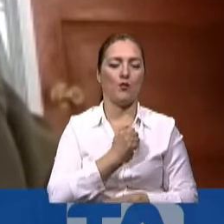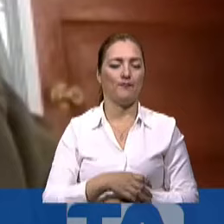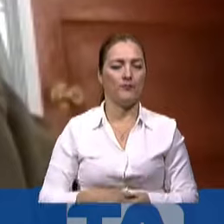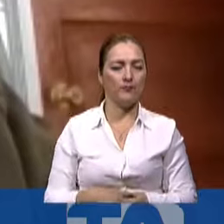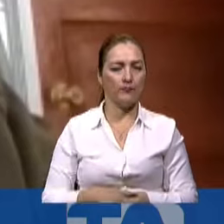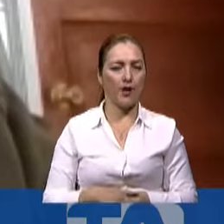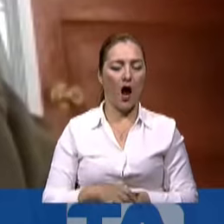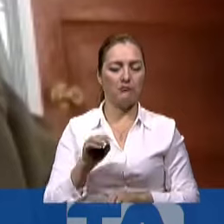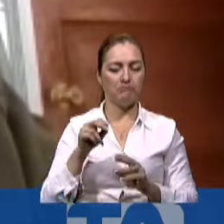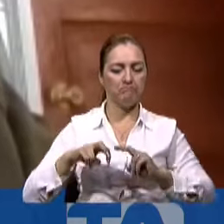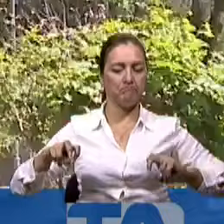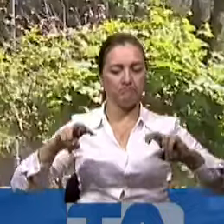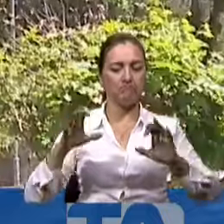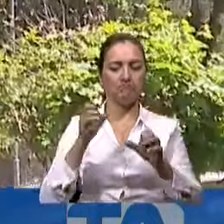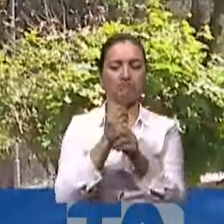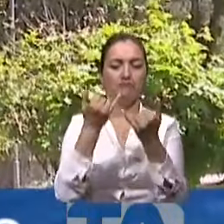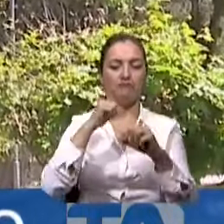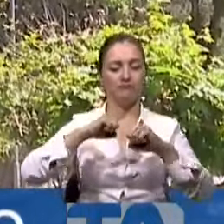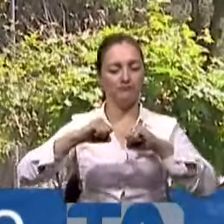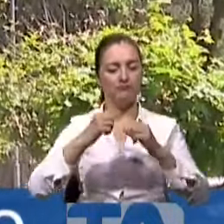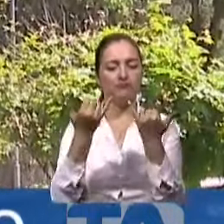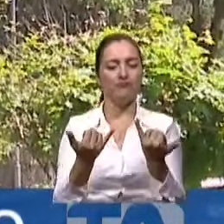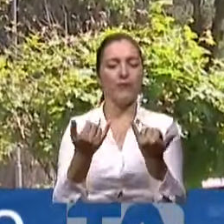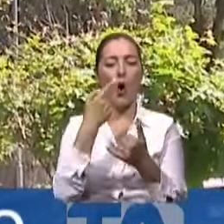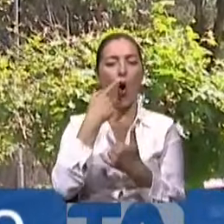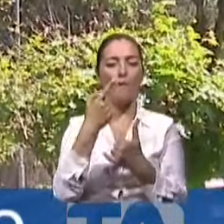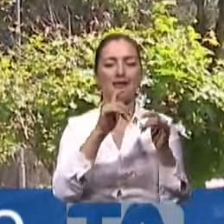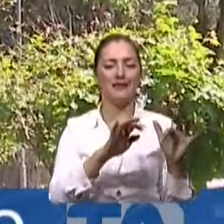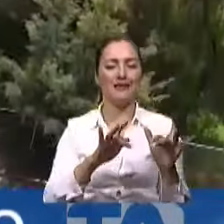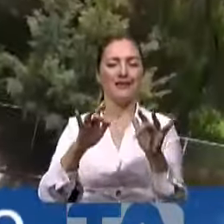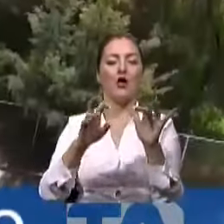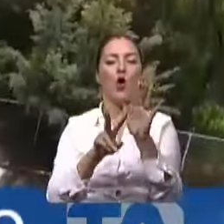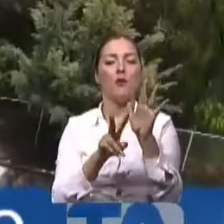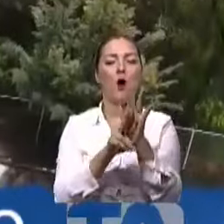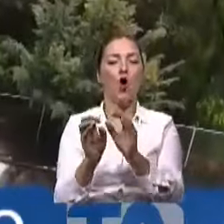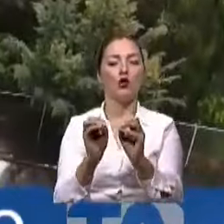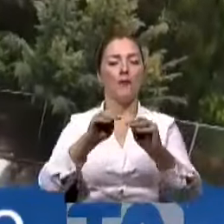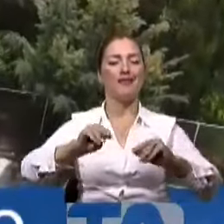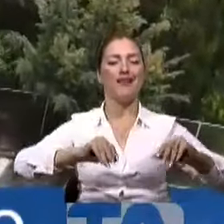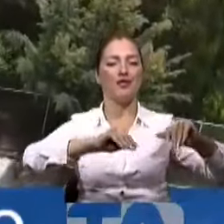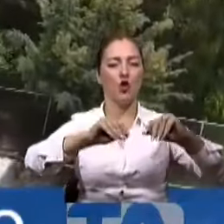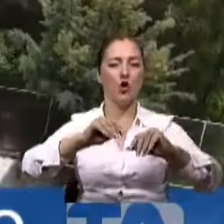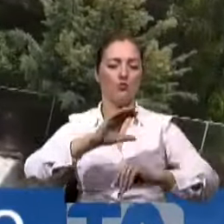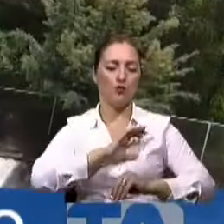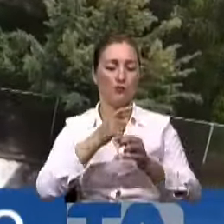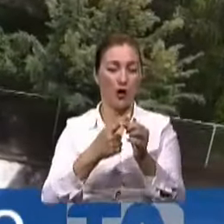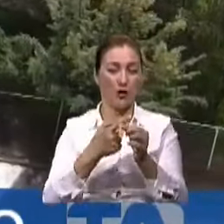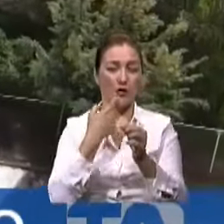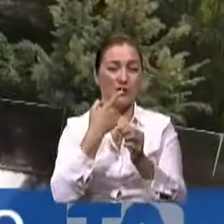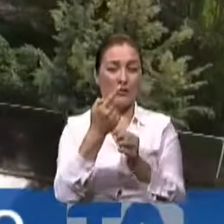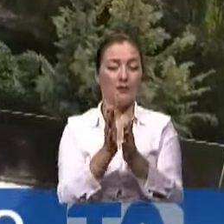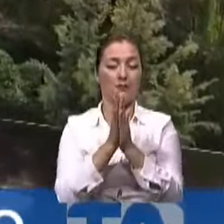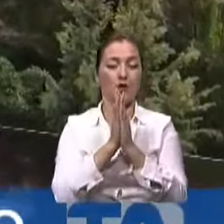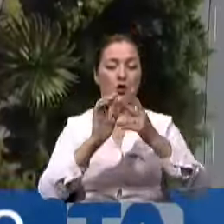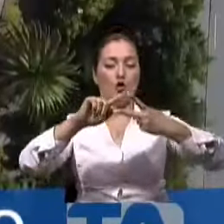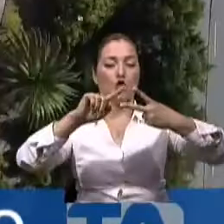el INPC. Según José Morales, secretario de Hábitat y Ordenamiento Territorial, asegura que actualmente hay dos solicitudes